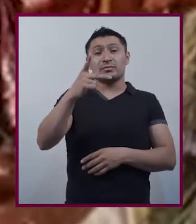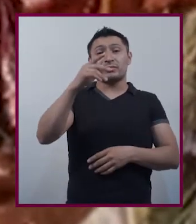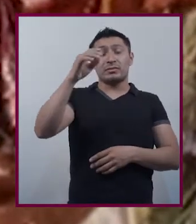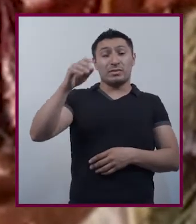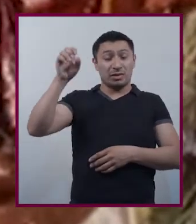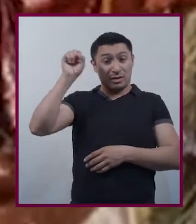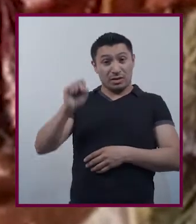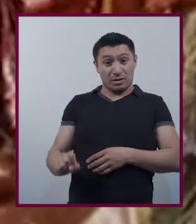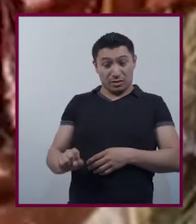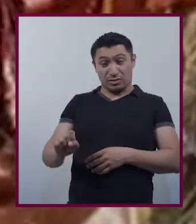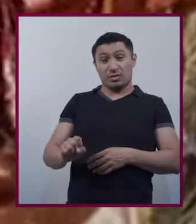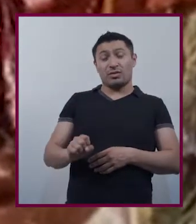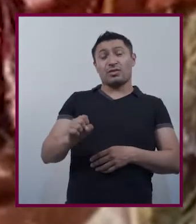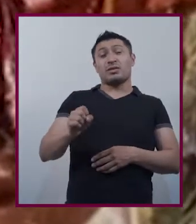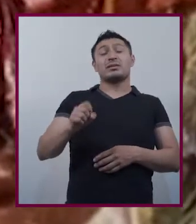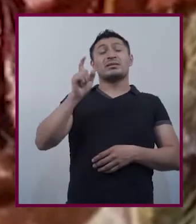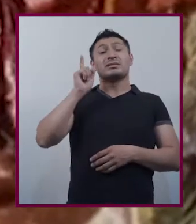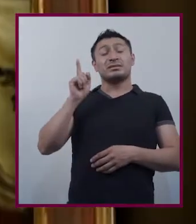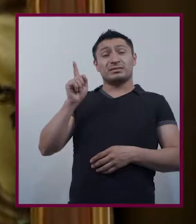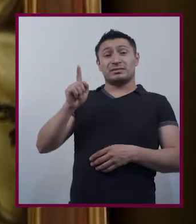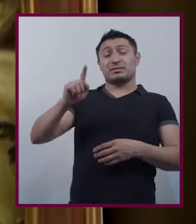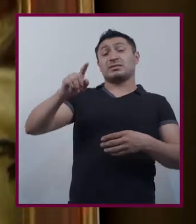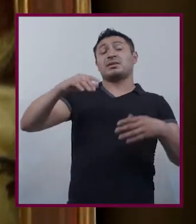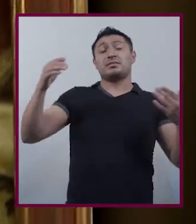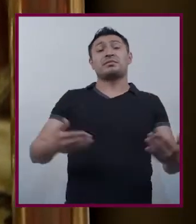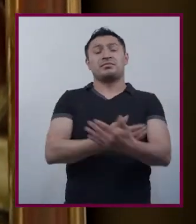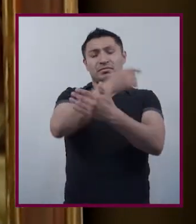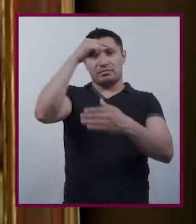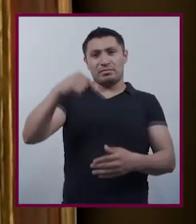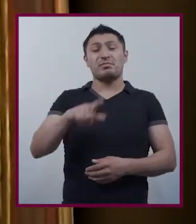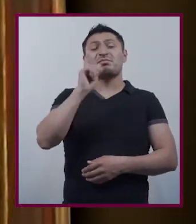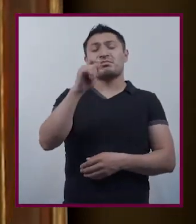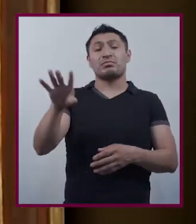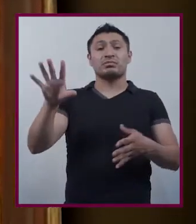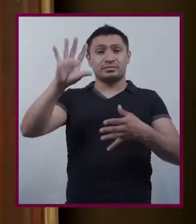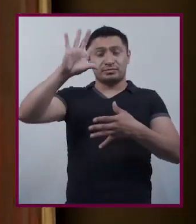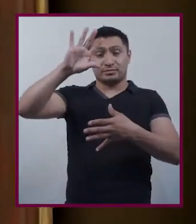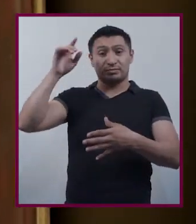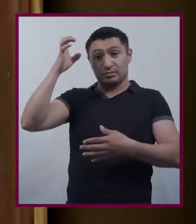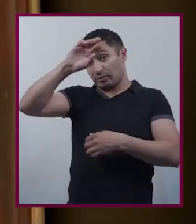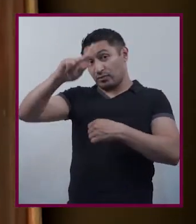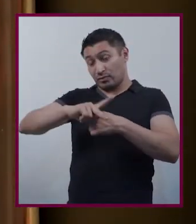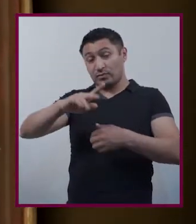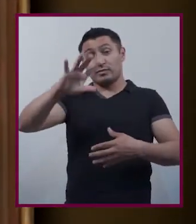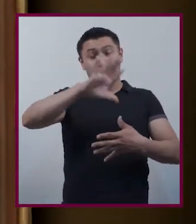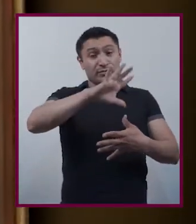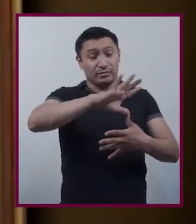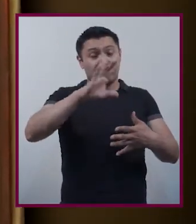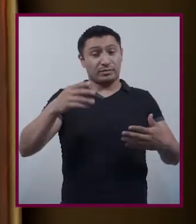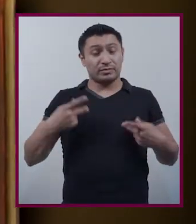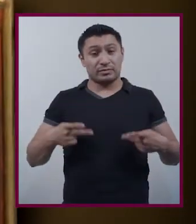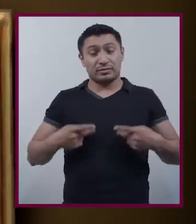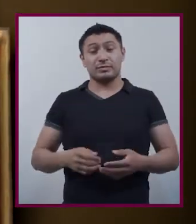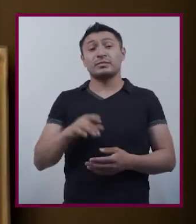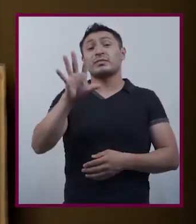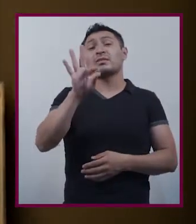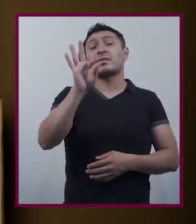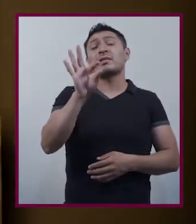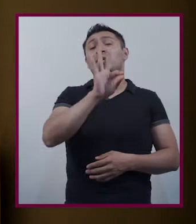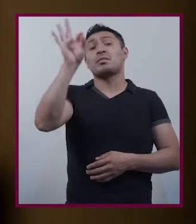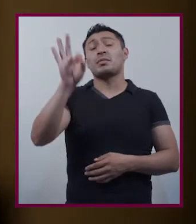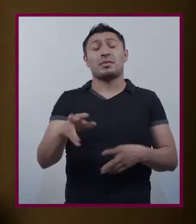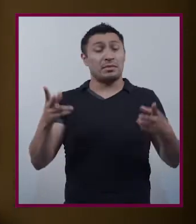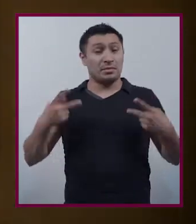es decir, europeos y americanos. Cabe resaltar que, entonces, un 40% de la población